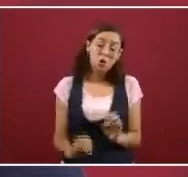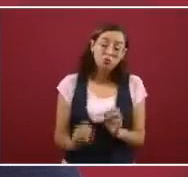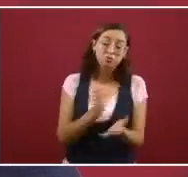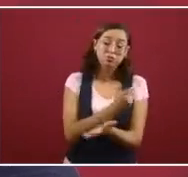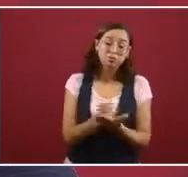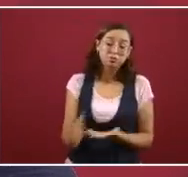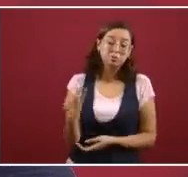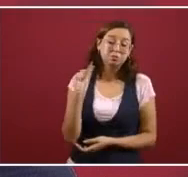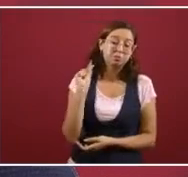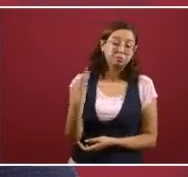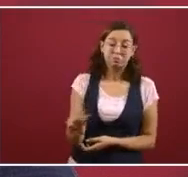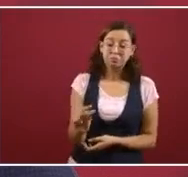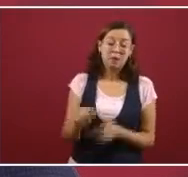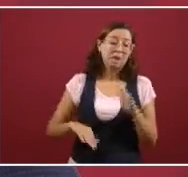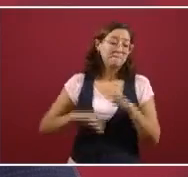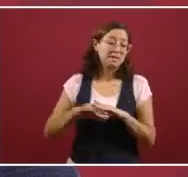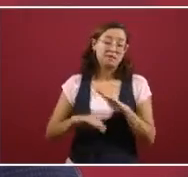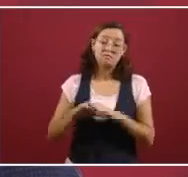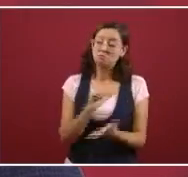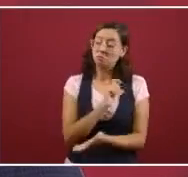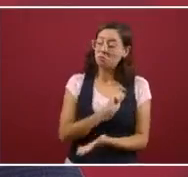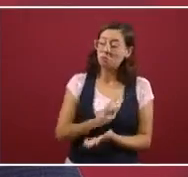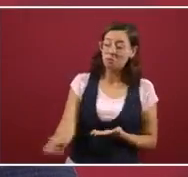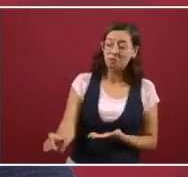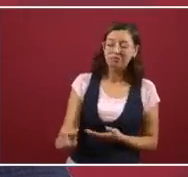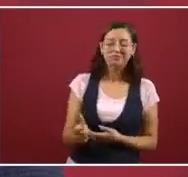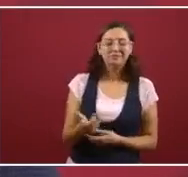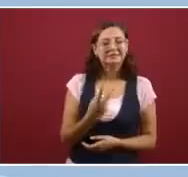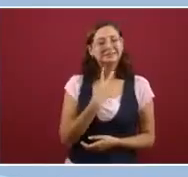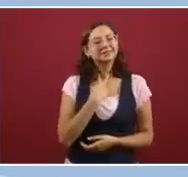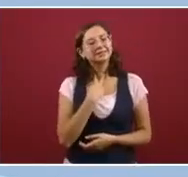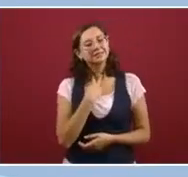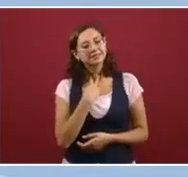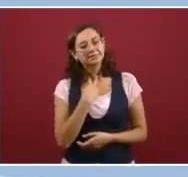que garantiza la ley. Es por eso